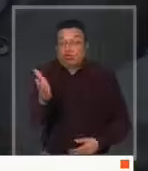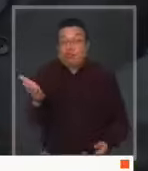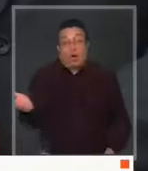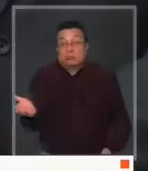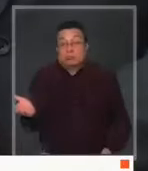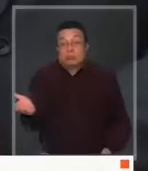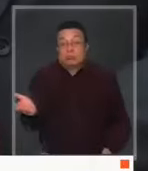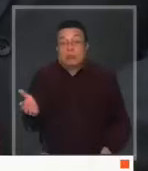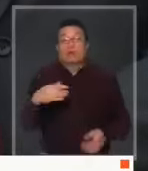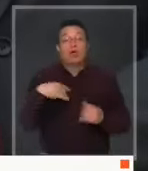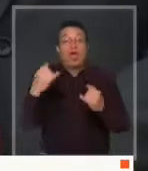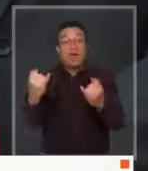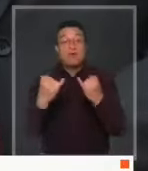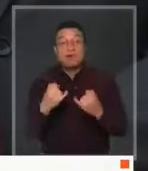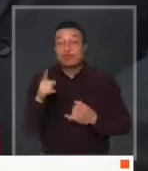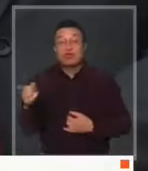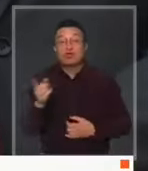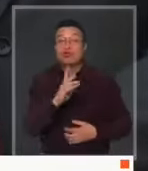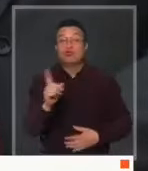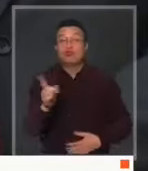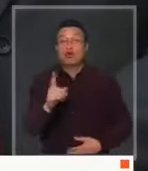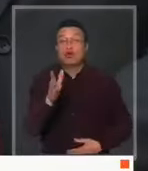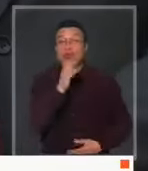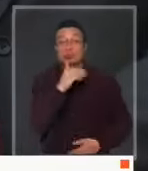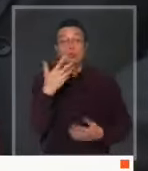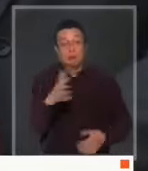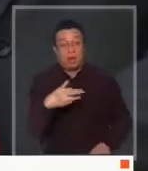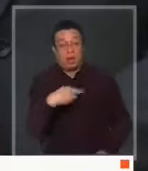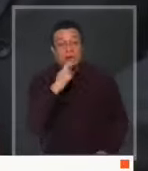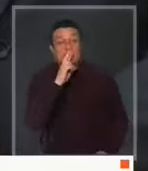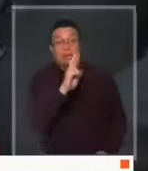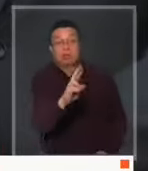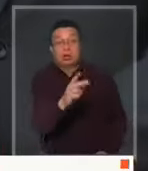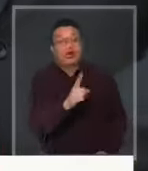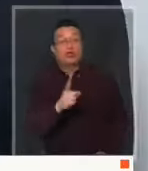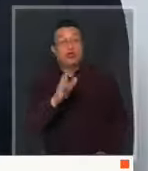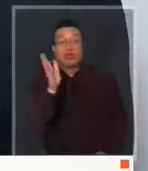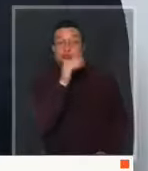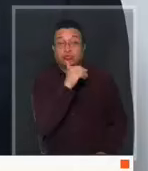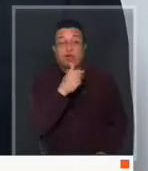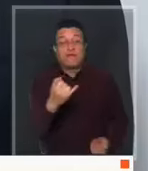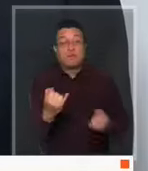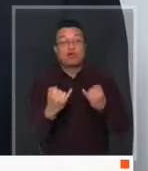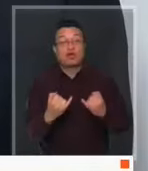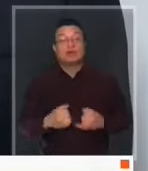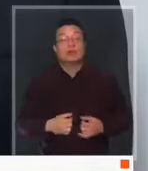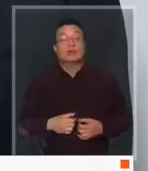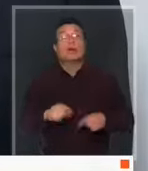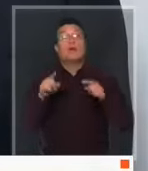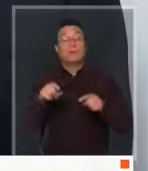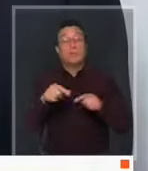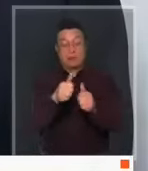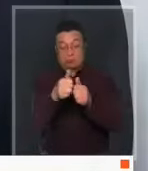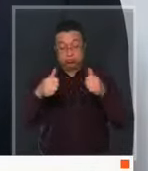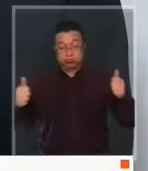¿No recibió esta información por parte del director? Lo respondimos, no estuvo esa información. El Ejecutivo